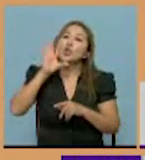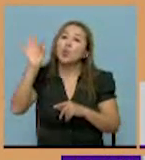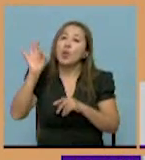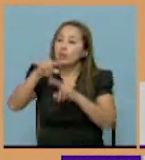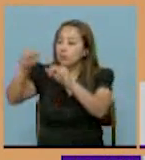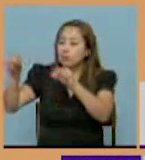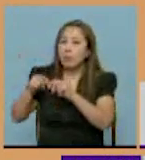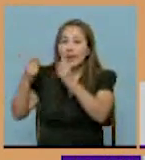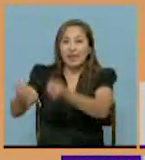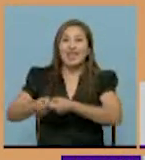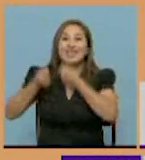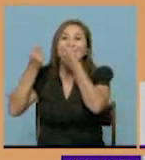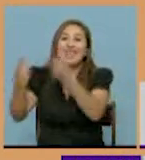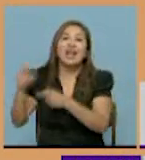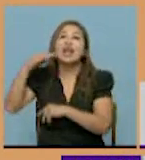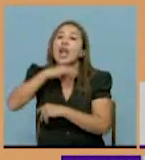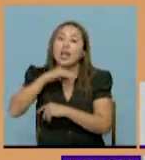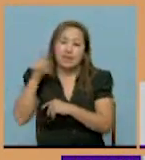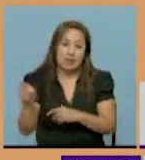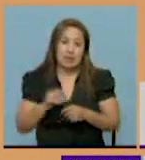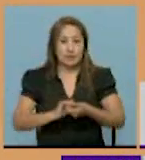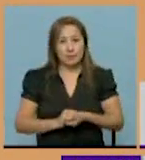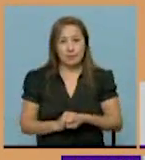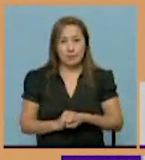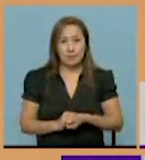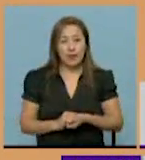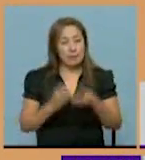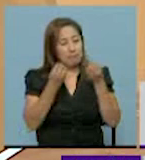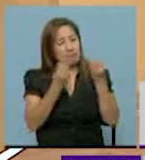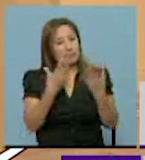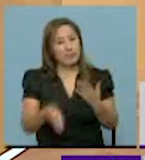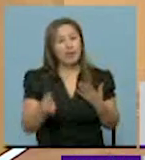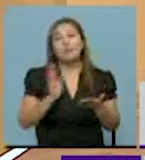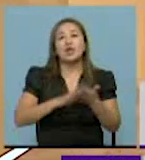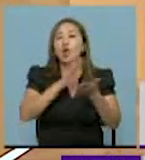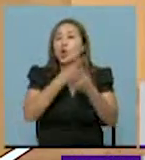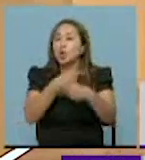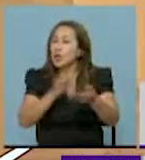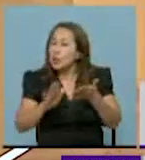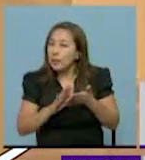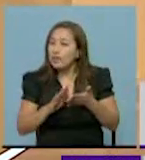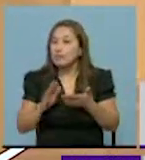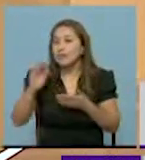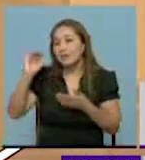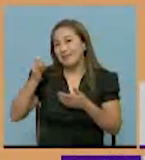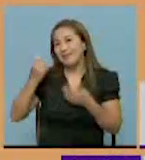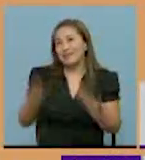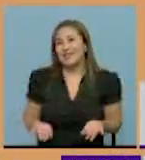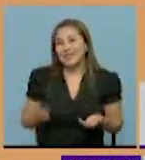para sortear en la localidad de Libertador General San Martín. Bien, ¿y con aparatos nuevos? Claro, por